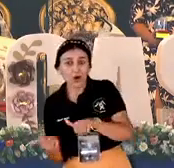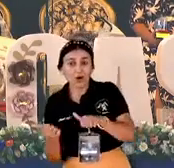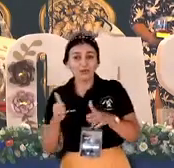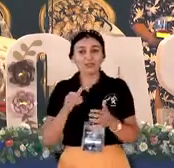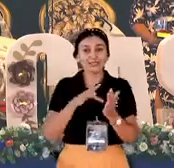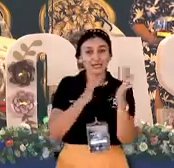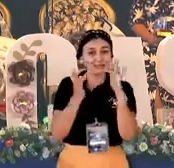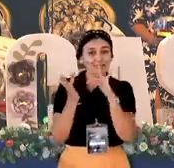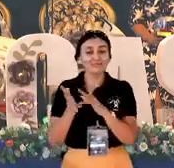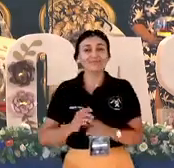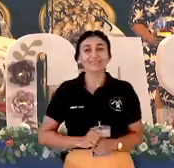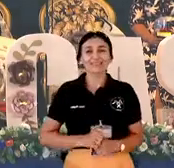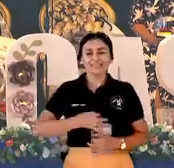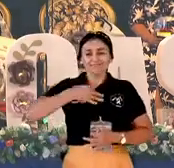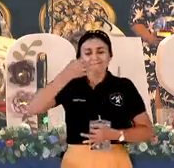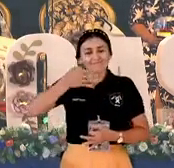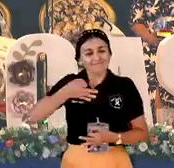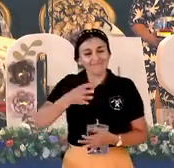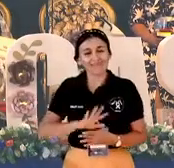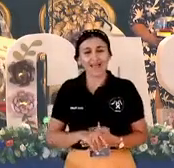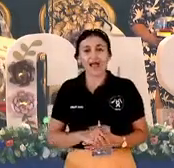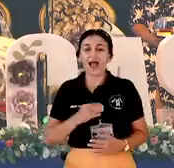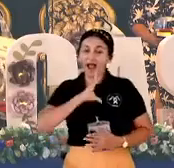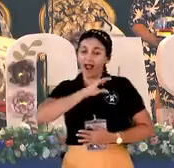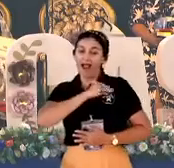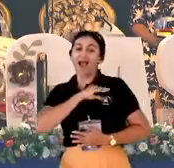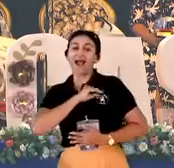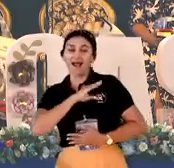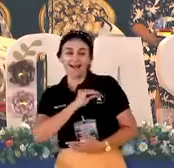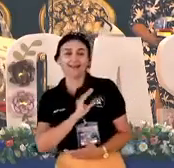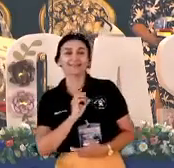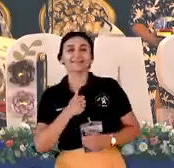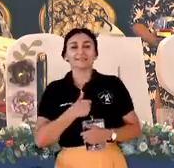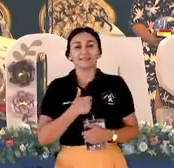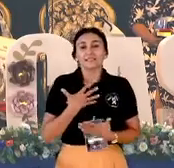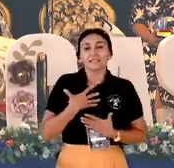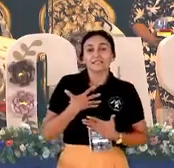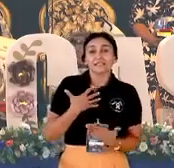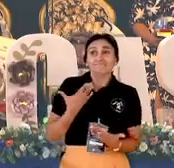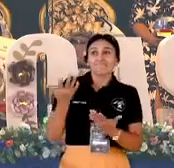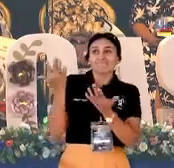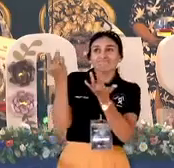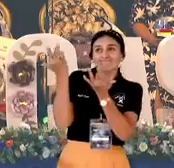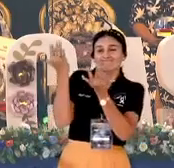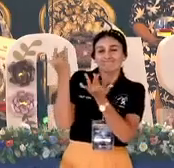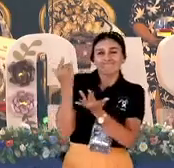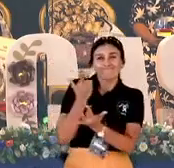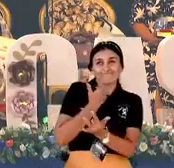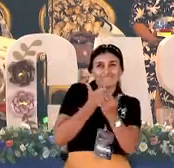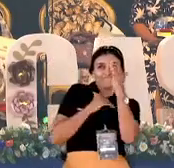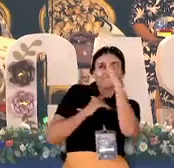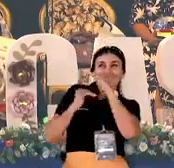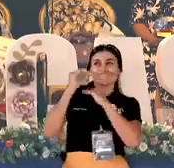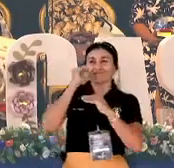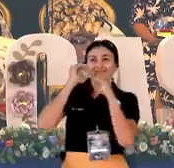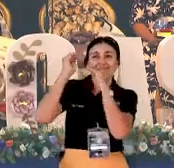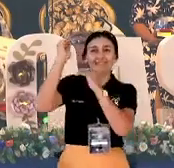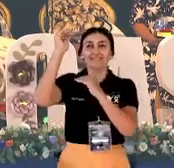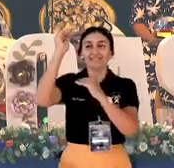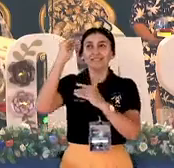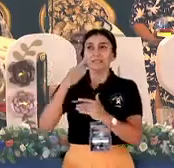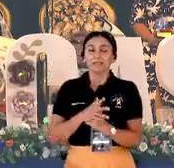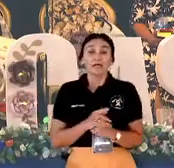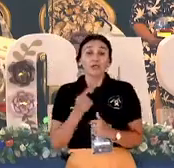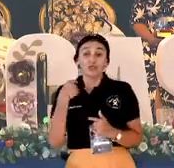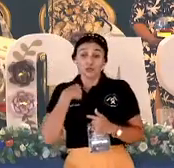qué salvación tan linda, qué gozo tan placentero, y mi esperanza es llegar a las bodas del Cordero. También quiero